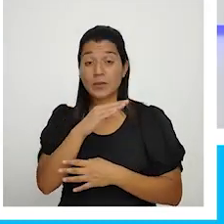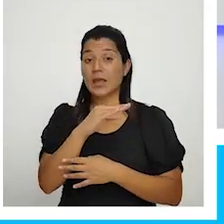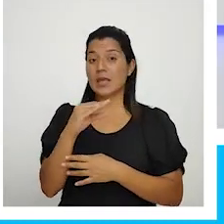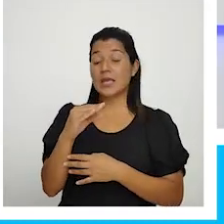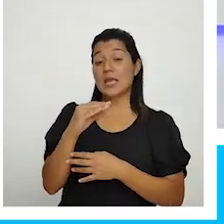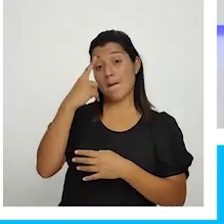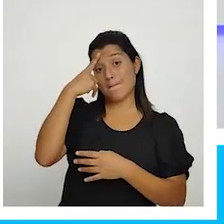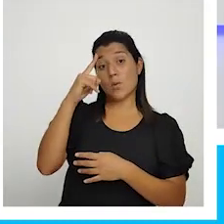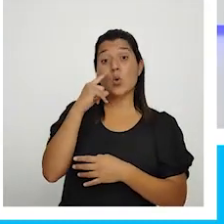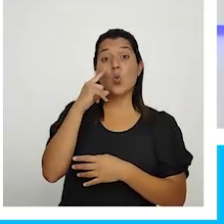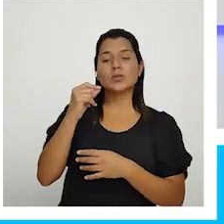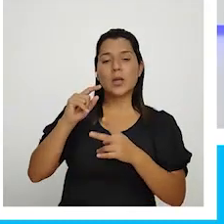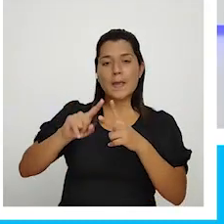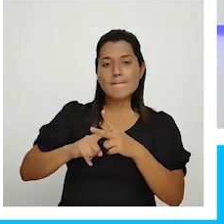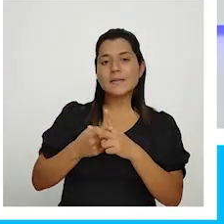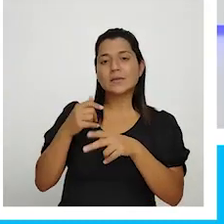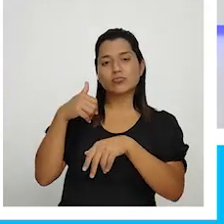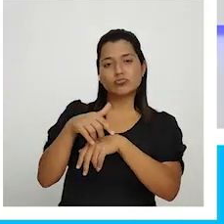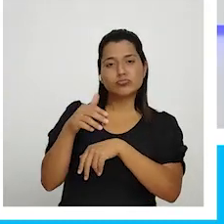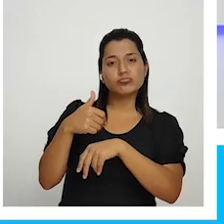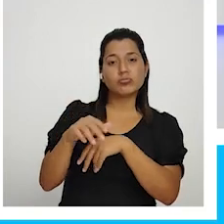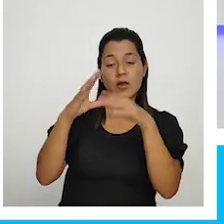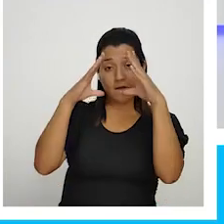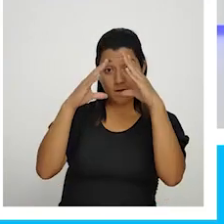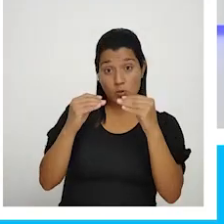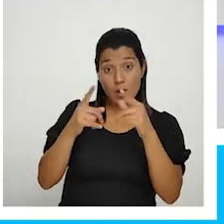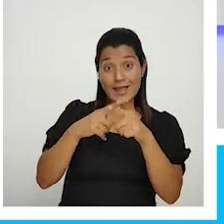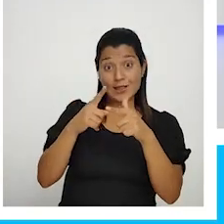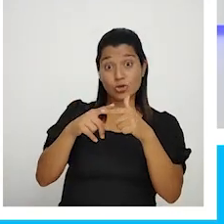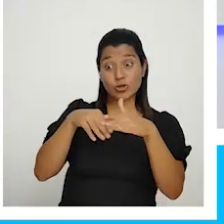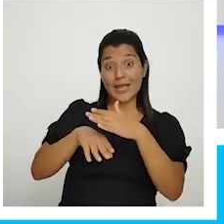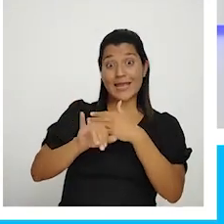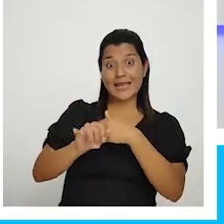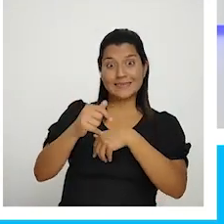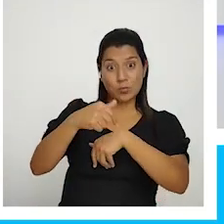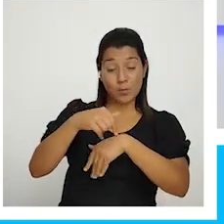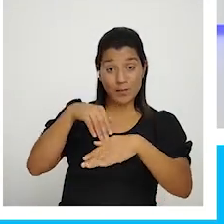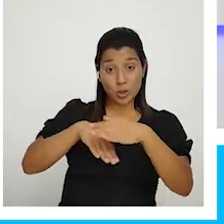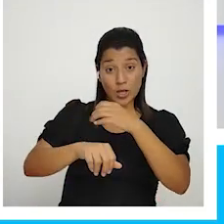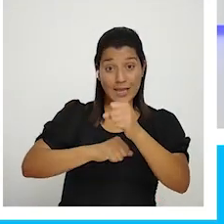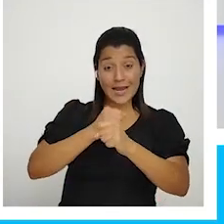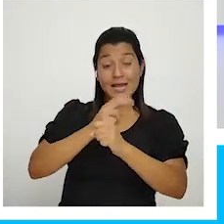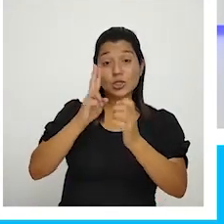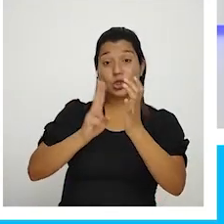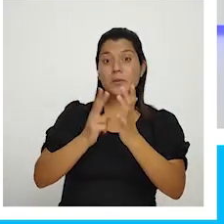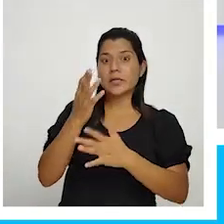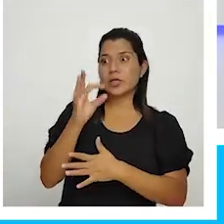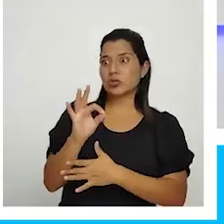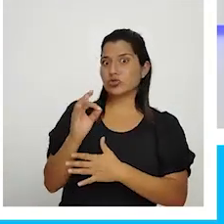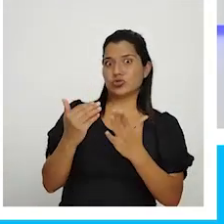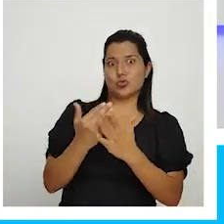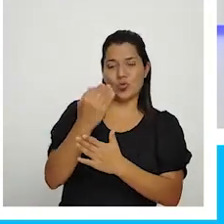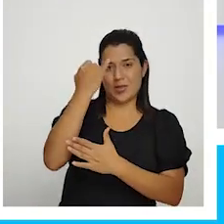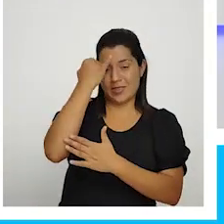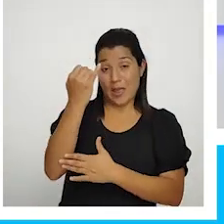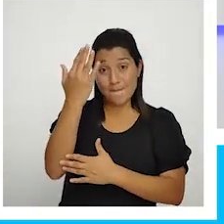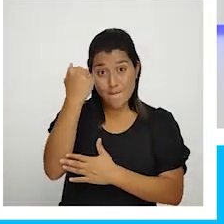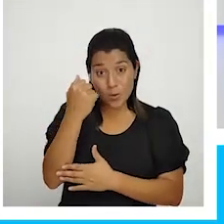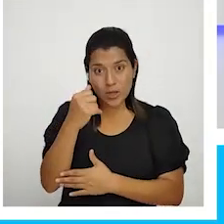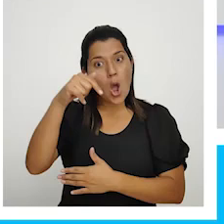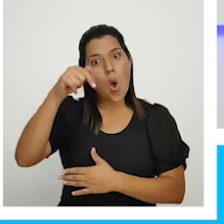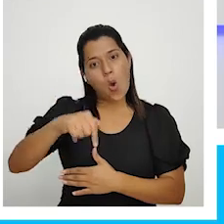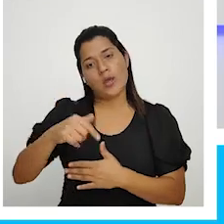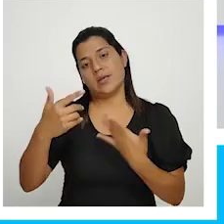WhatsApp empezamos a mandar todas las informaciones. Entonces, en ese momento, en el 2019, cuando hicimos esto, fue muy innovador porque hoy,